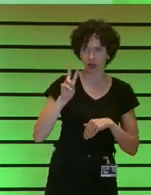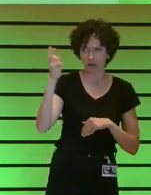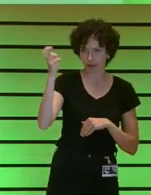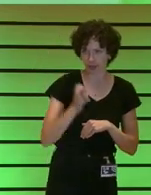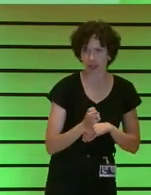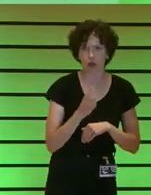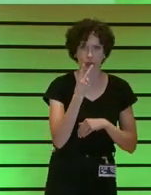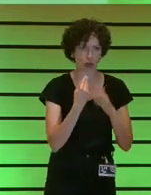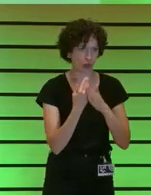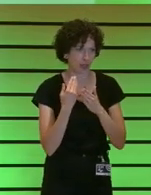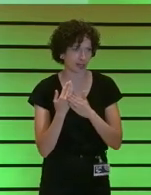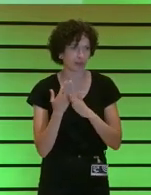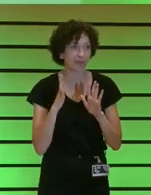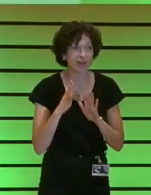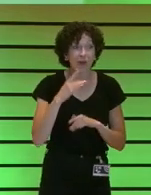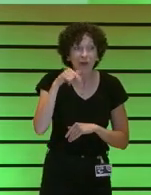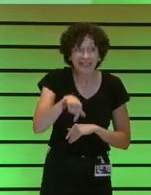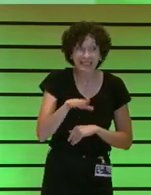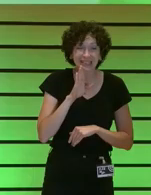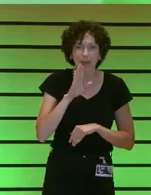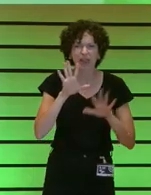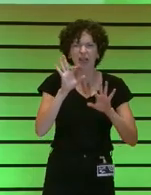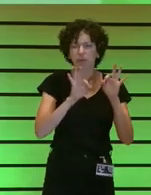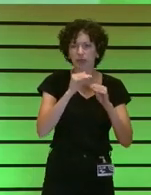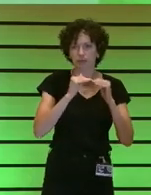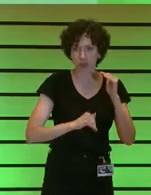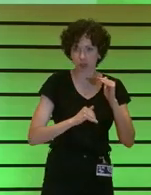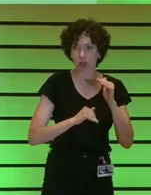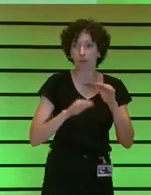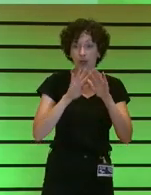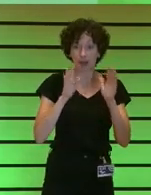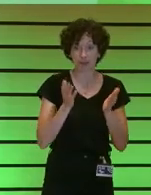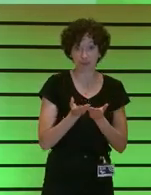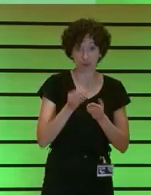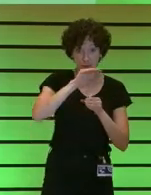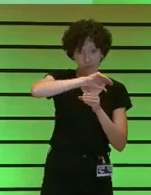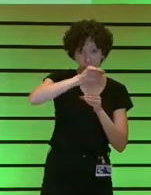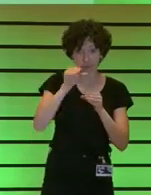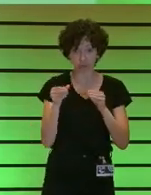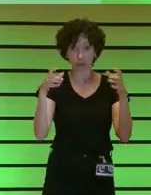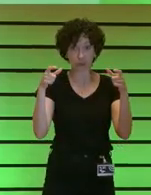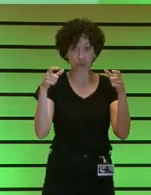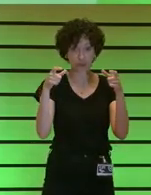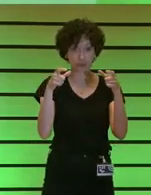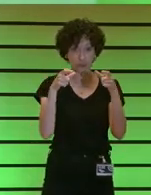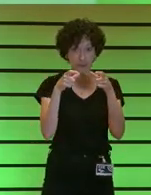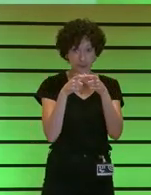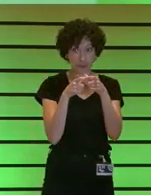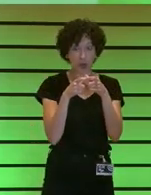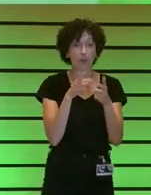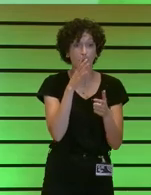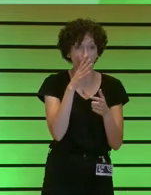par de días ni el 10% Pues el agujero de la capacitación nos está cerrando Por qué por dos cuestiones fundamentales